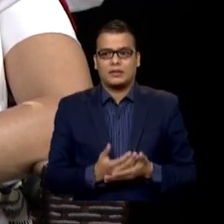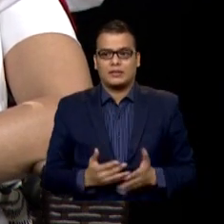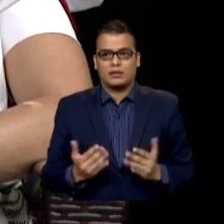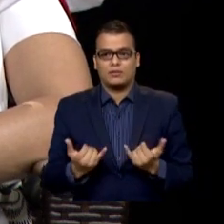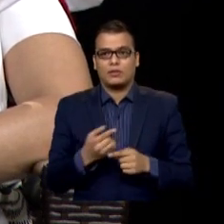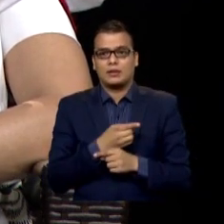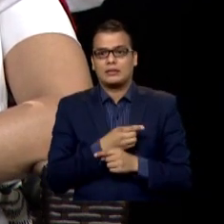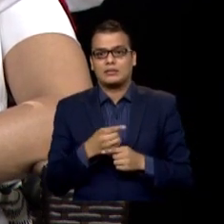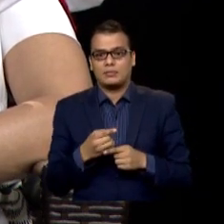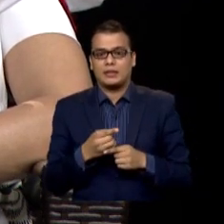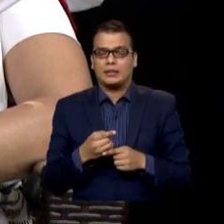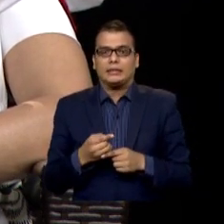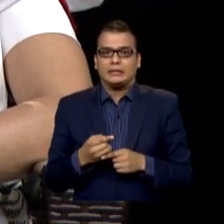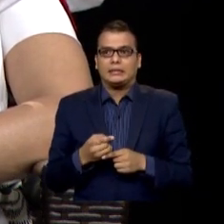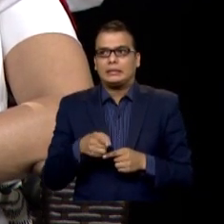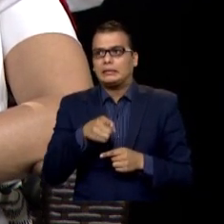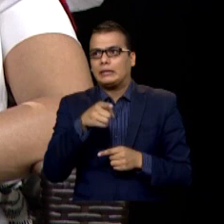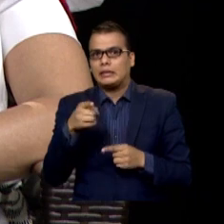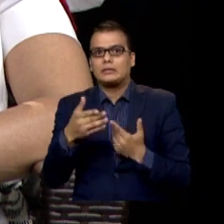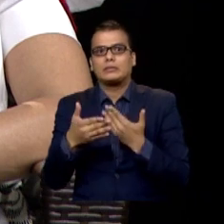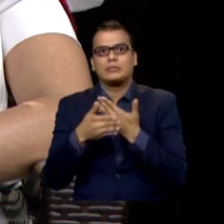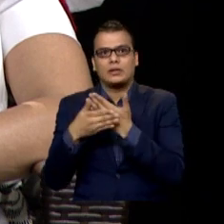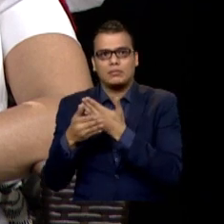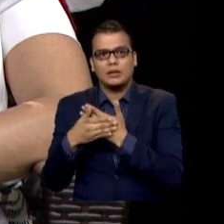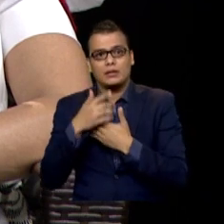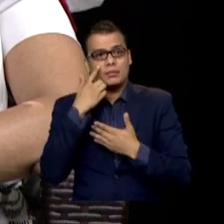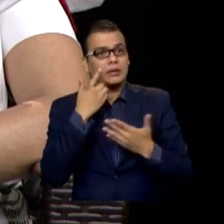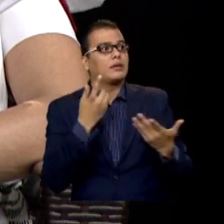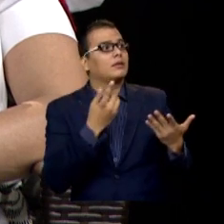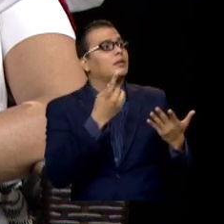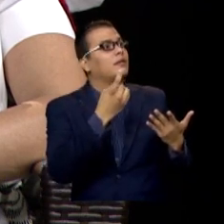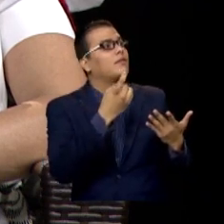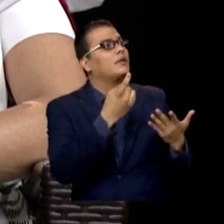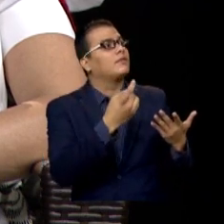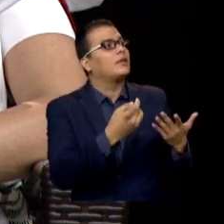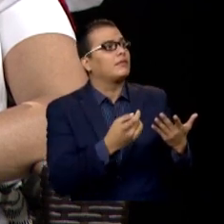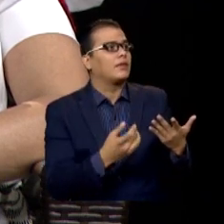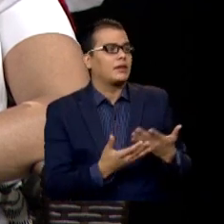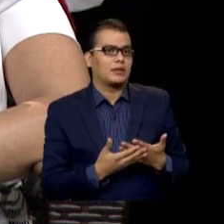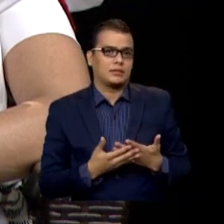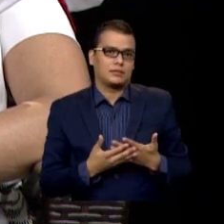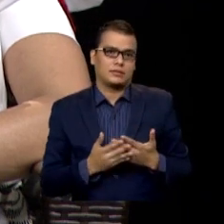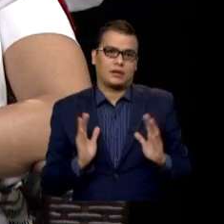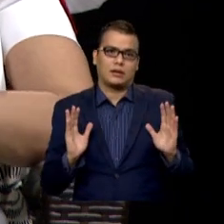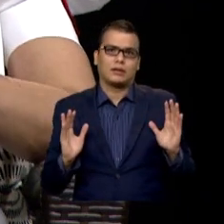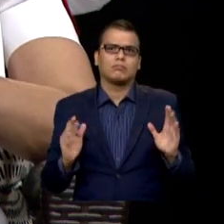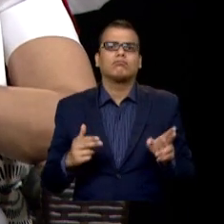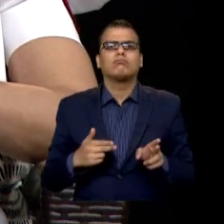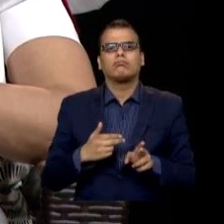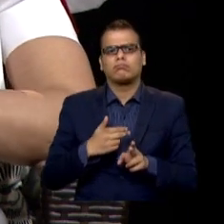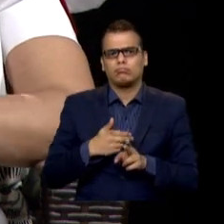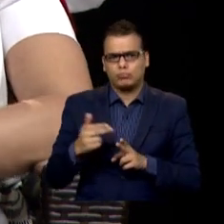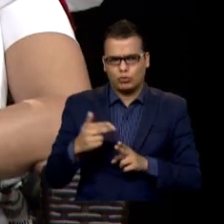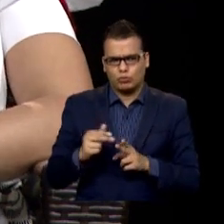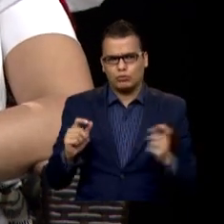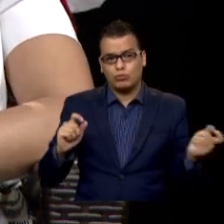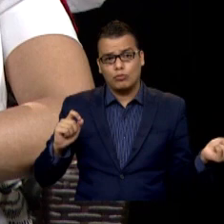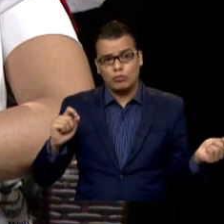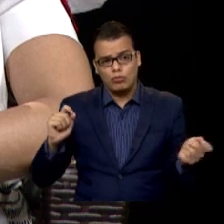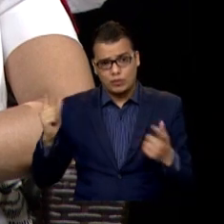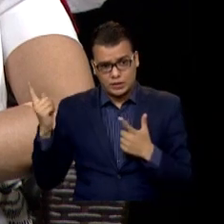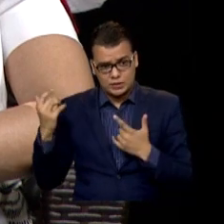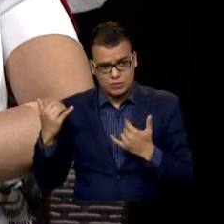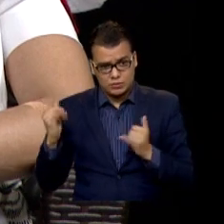semana he recibido muchas solicitudes con relación a esta solicitud, muy seguramente va a llegar el momento, y